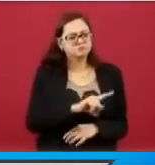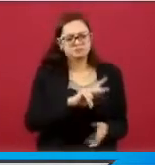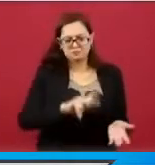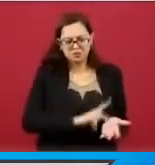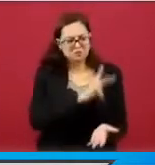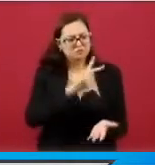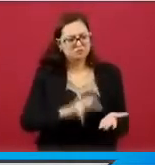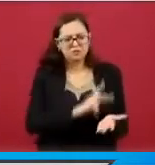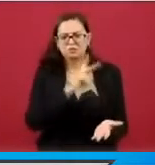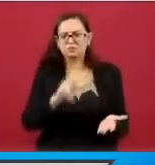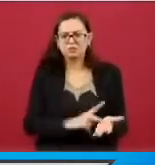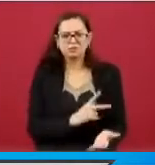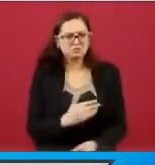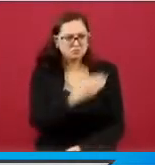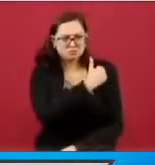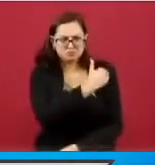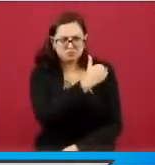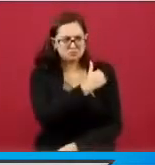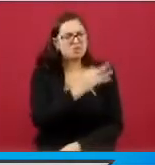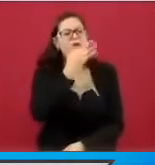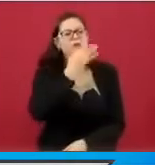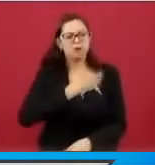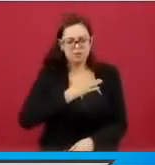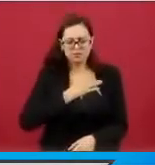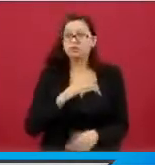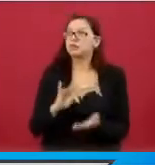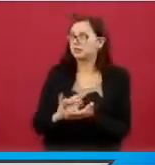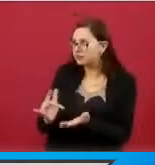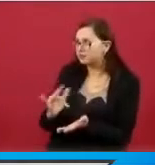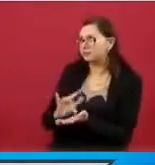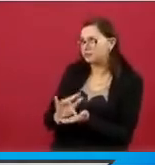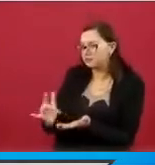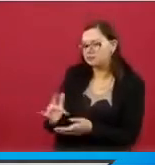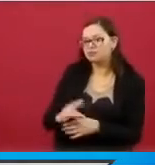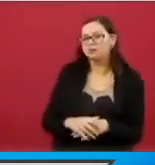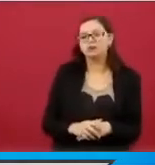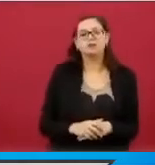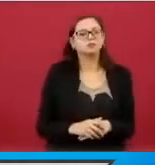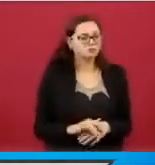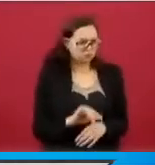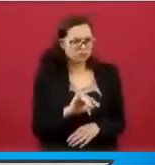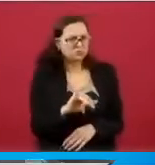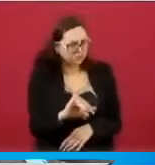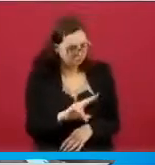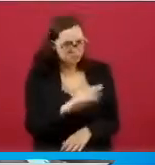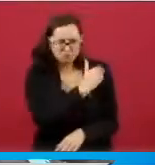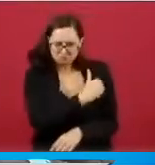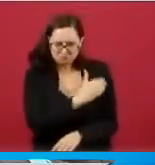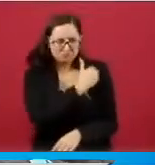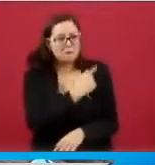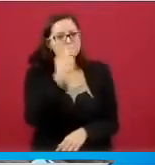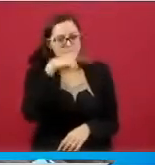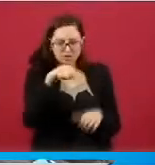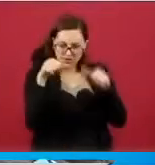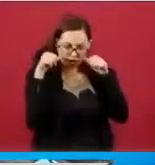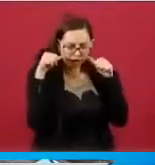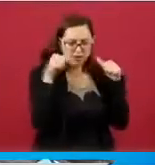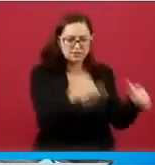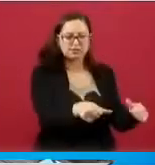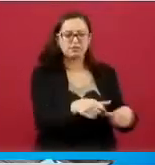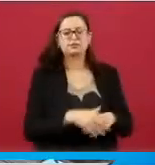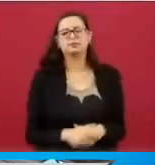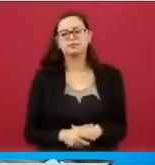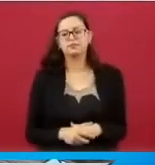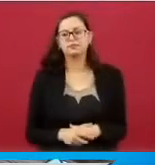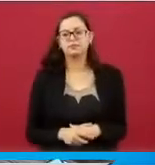drogas, sobre todo de las drogas que destruyen y tienen una alta adicción. También se revisará el tema del consumo de drogas suaves de baja acción con el objetivo